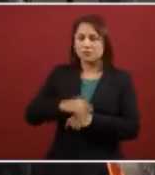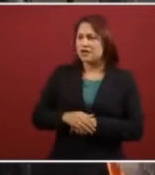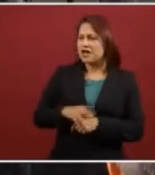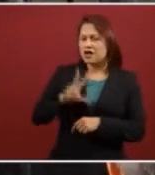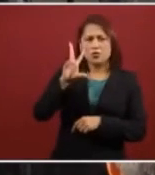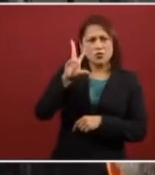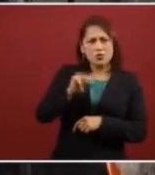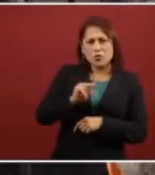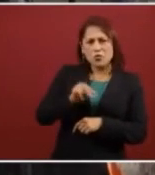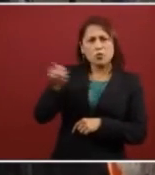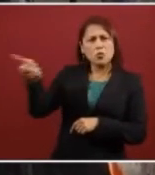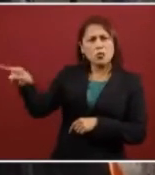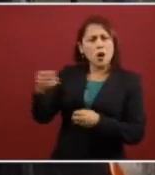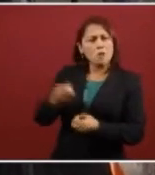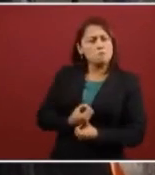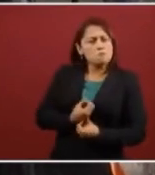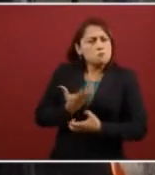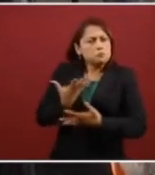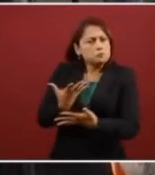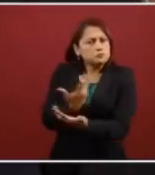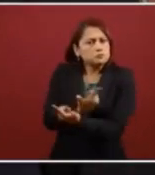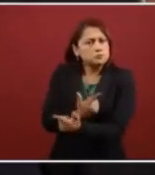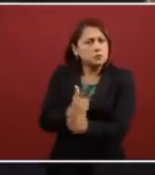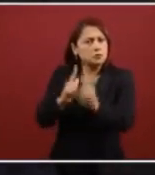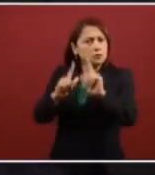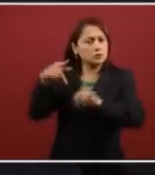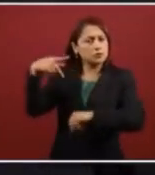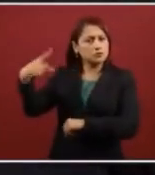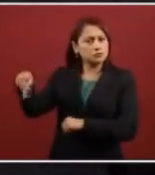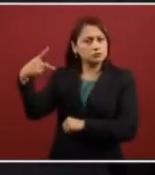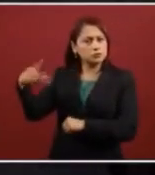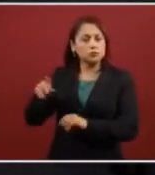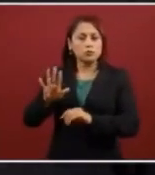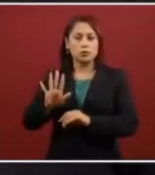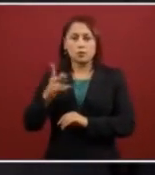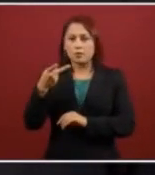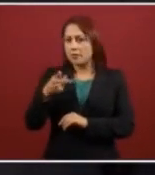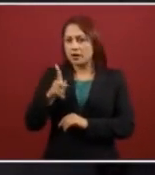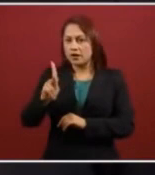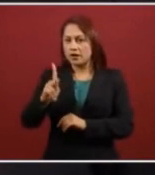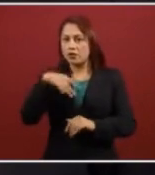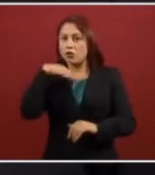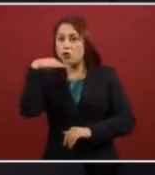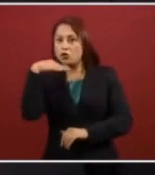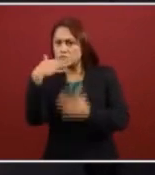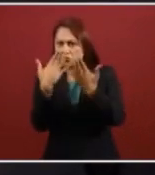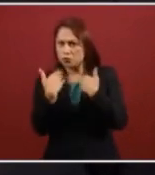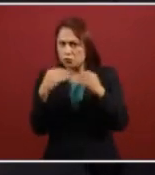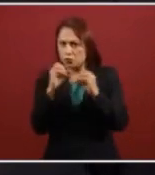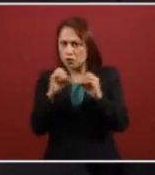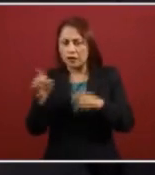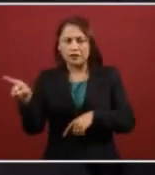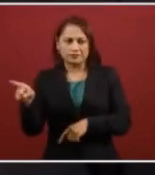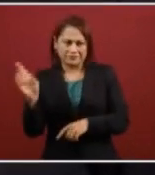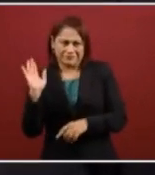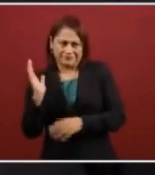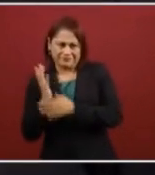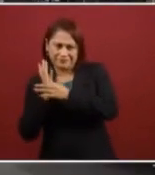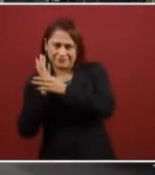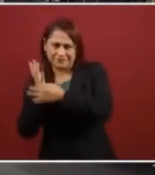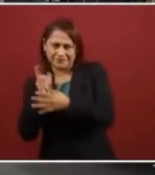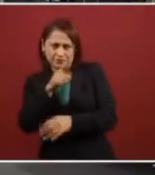no, de expresarse y de manifestarse, the right to pero no hay corrupción. ¿Pero ese señalamiento no le merece no usted corruption una investigación